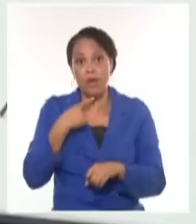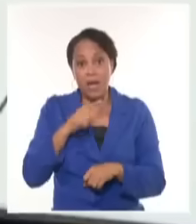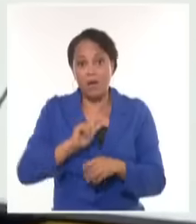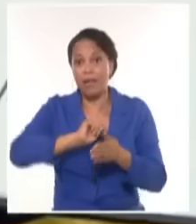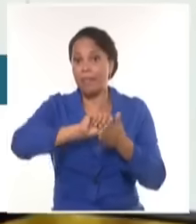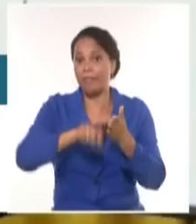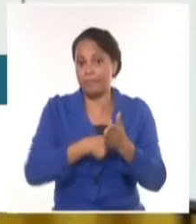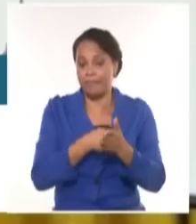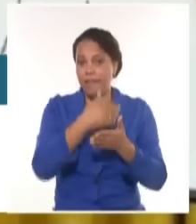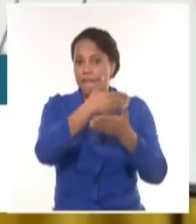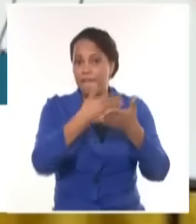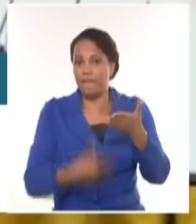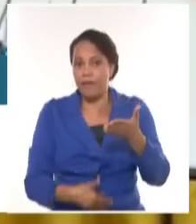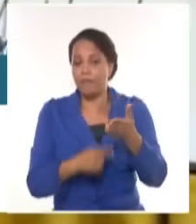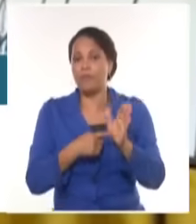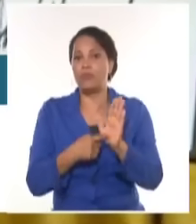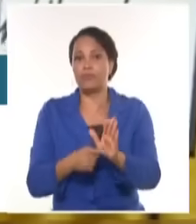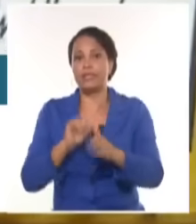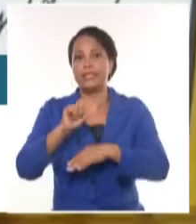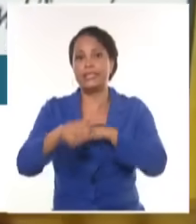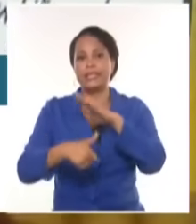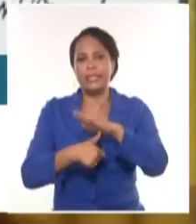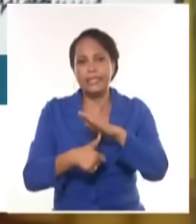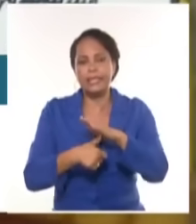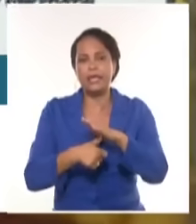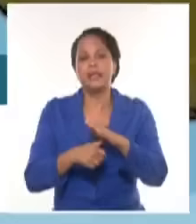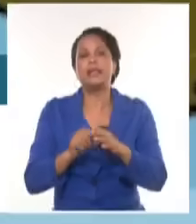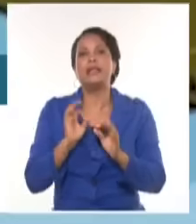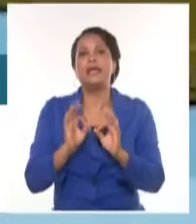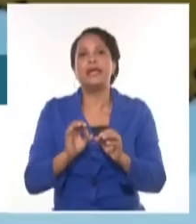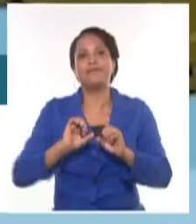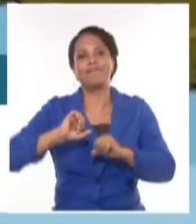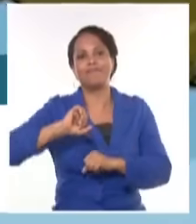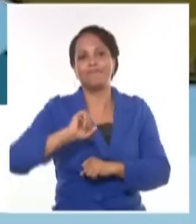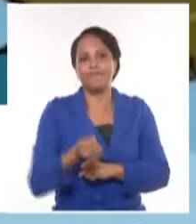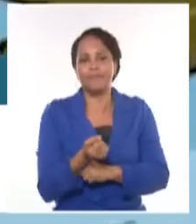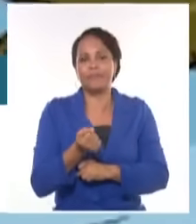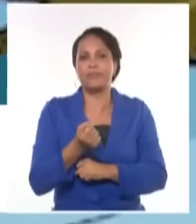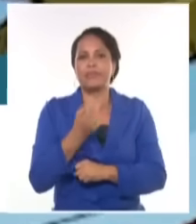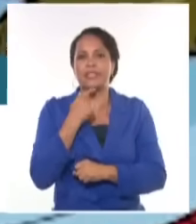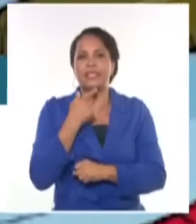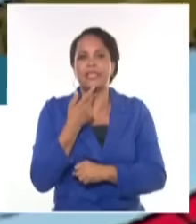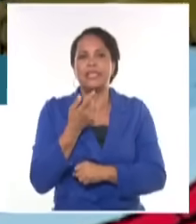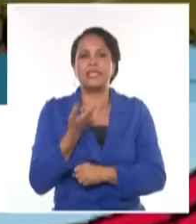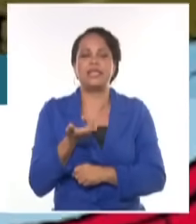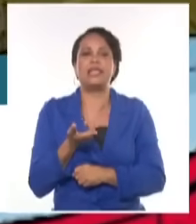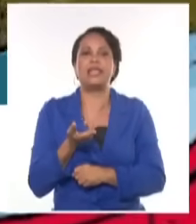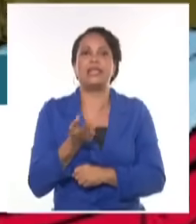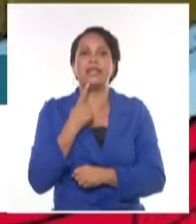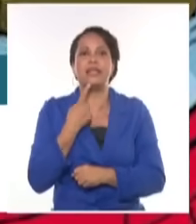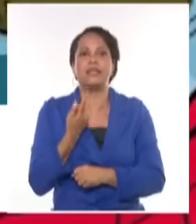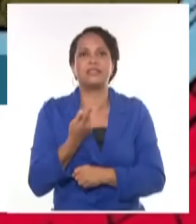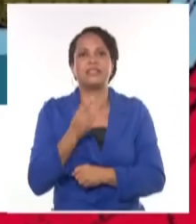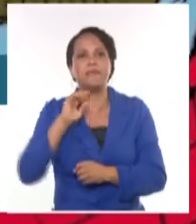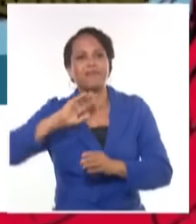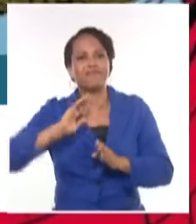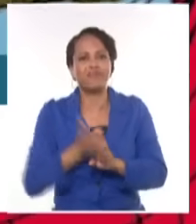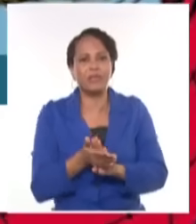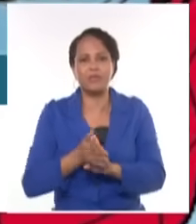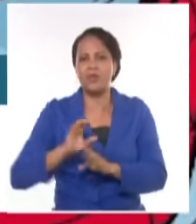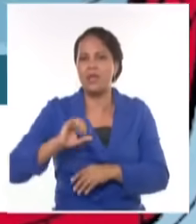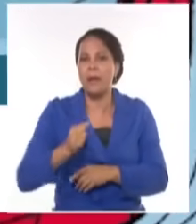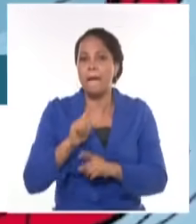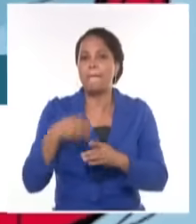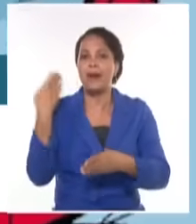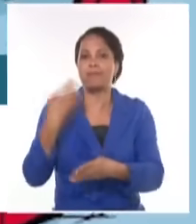del memorándum presidencial, recrudece la presión, el chantaje, las sanciones y obstáculos